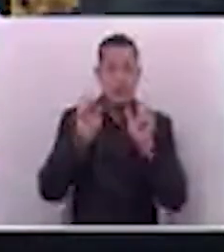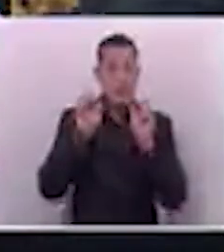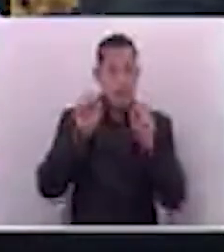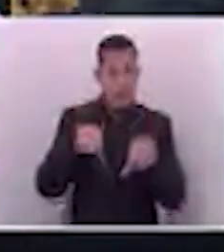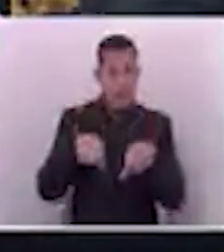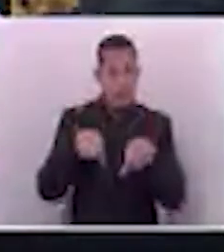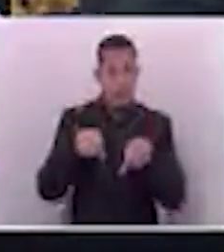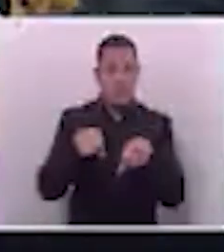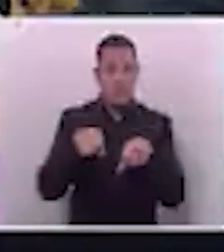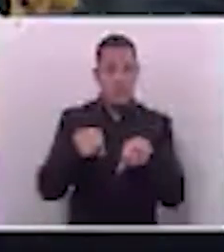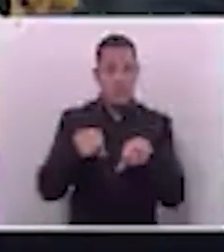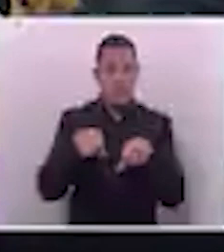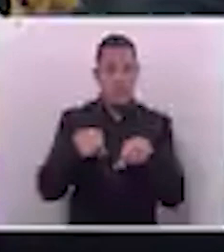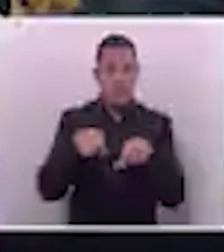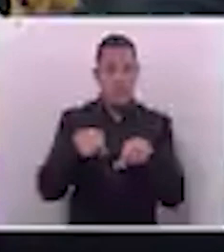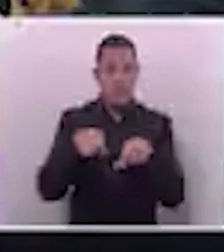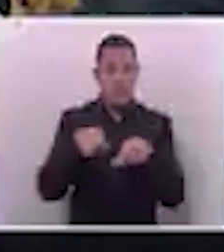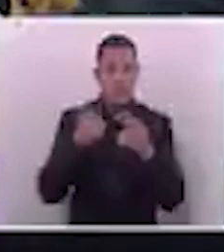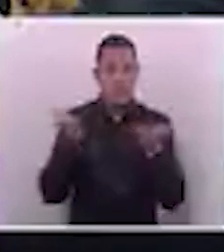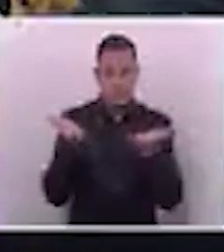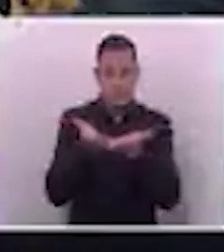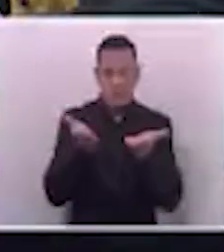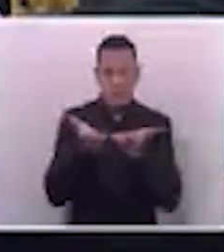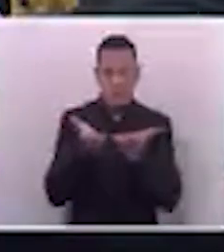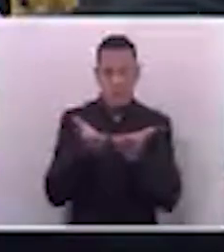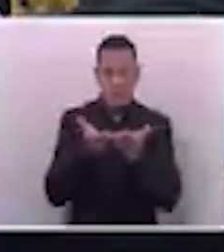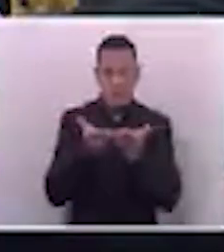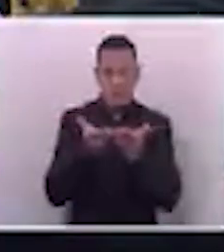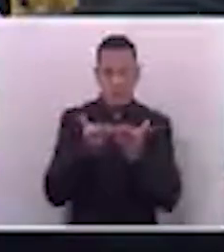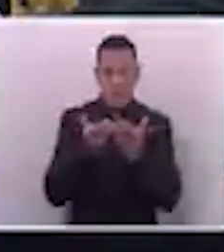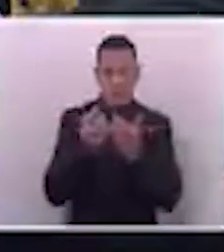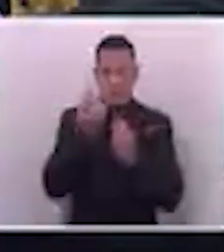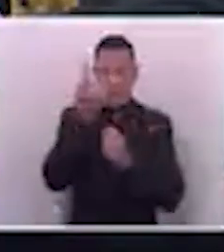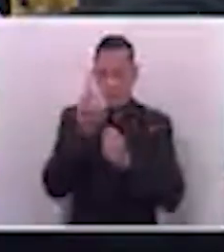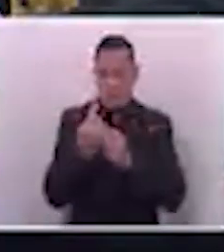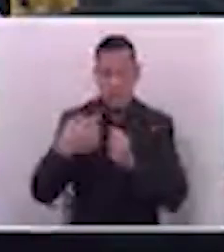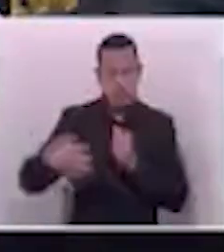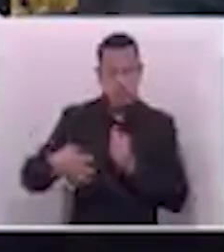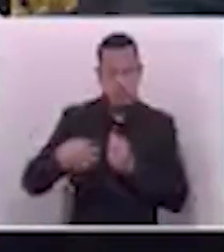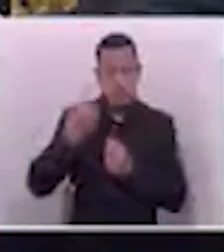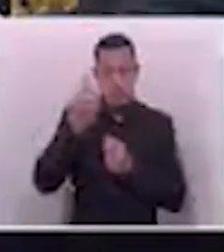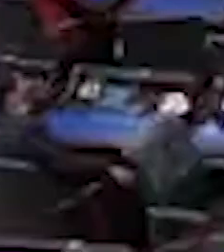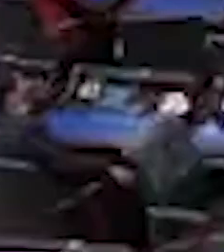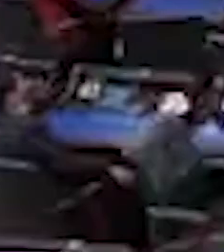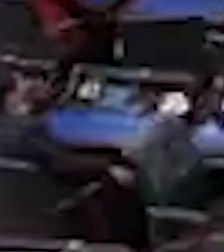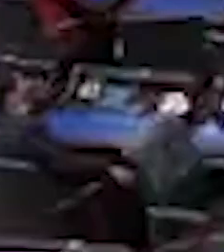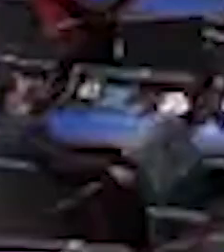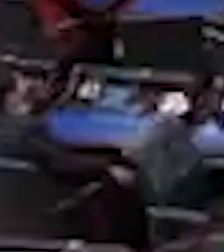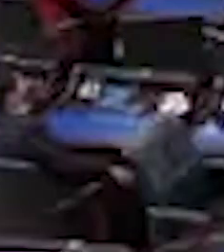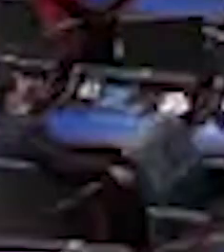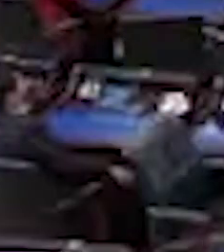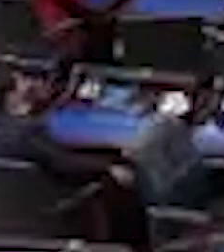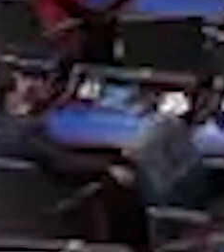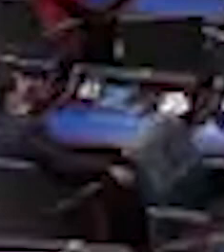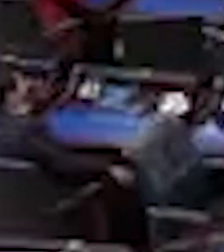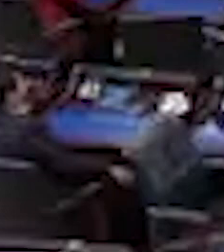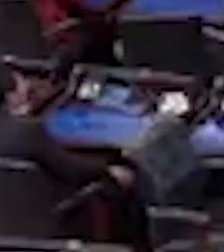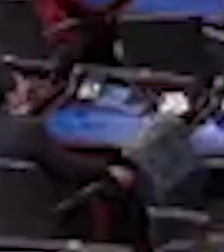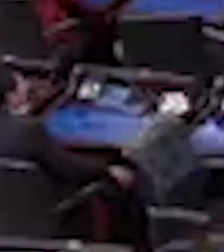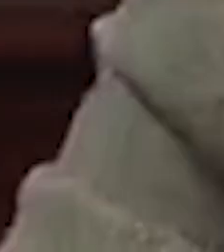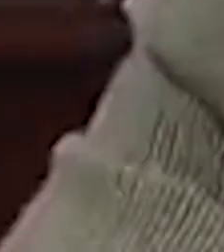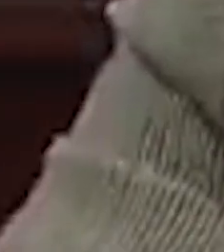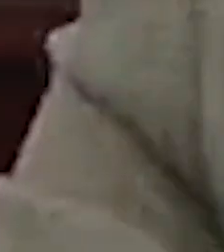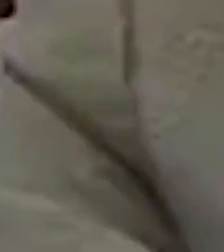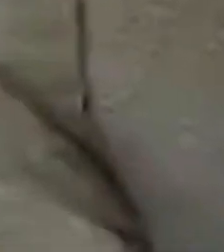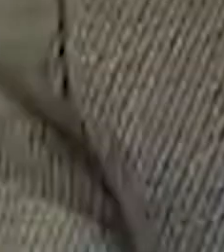puedan causar un fraude en las personas que los adquieran sin embargo diputados de la